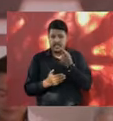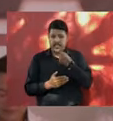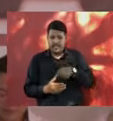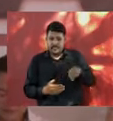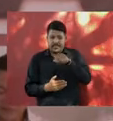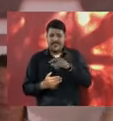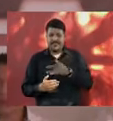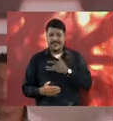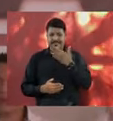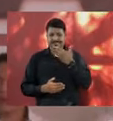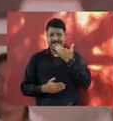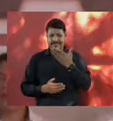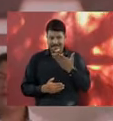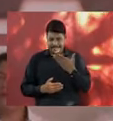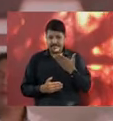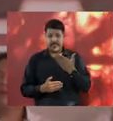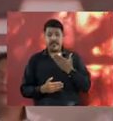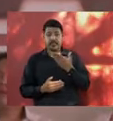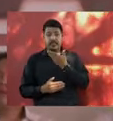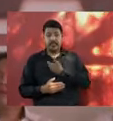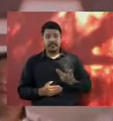Andrés Manuel López Obrador.